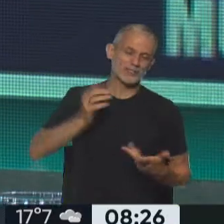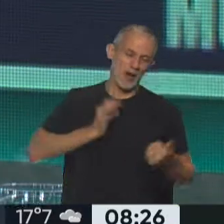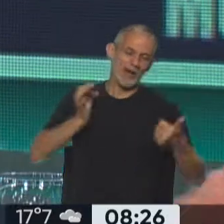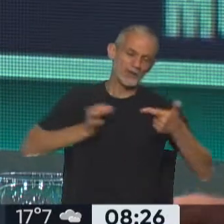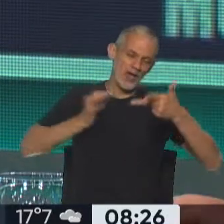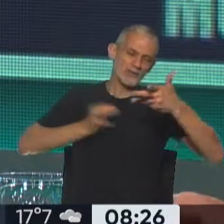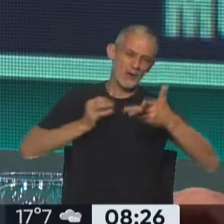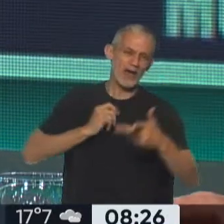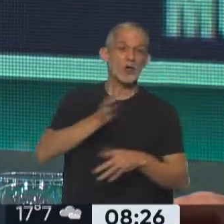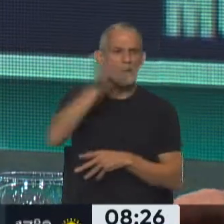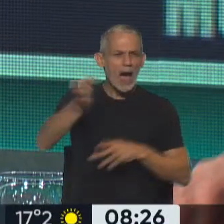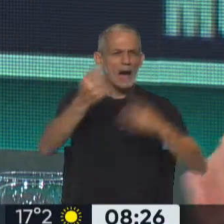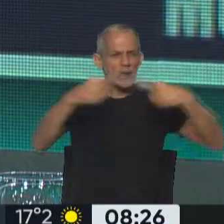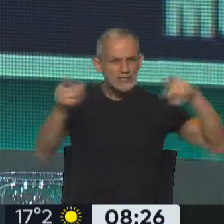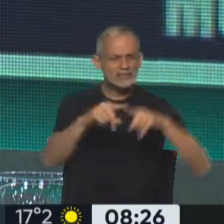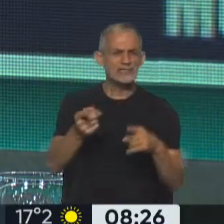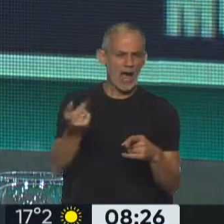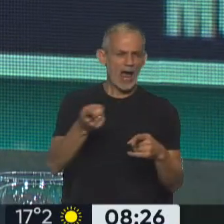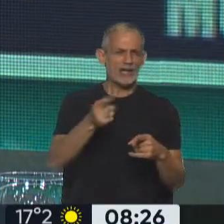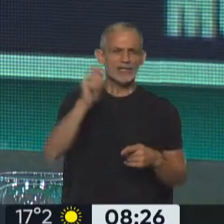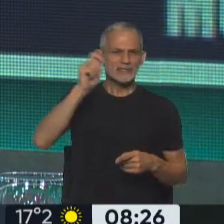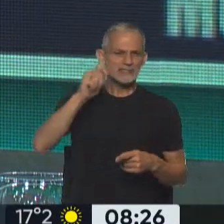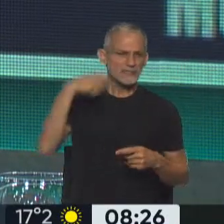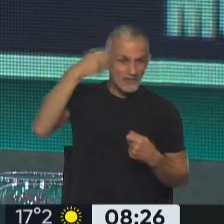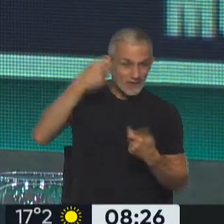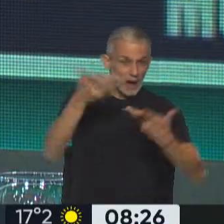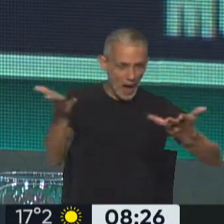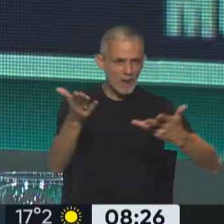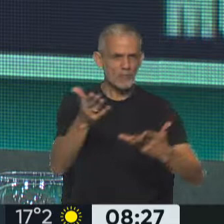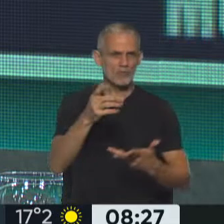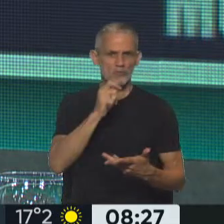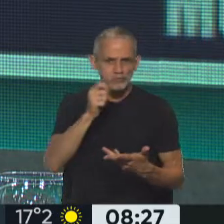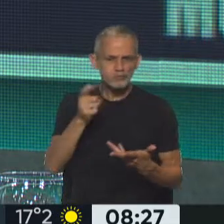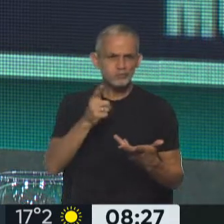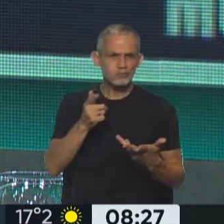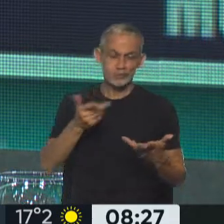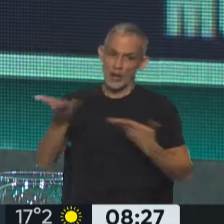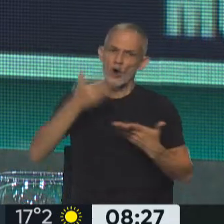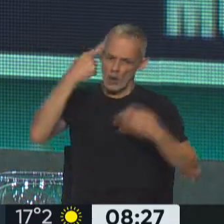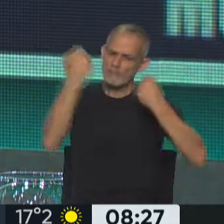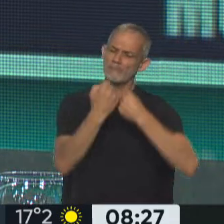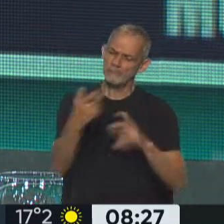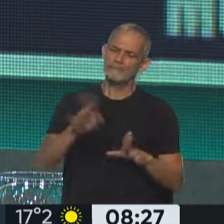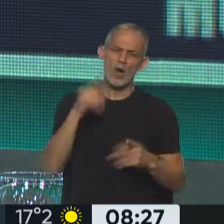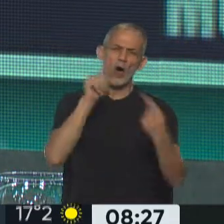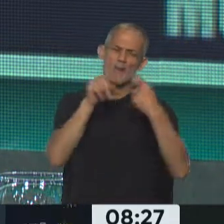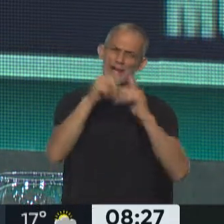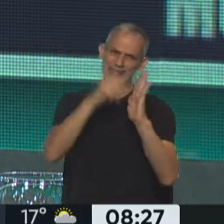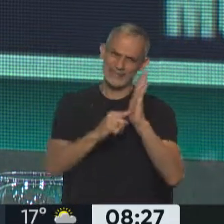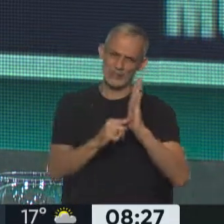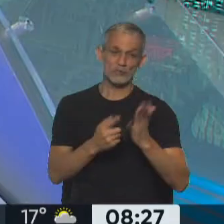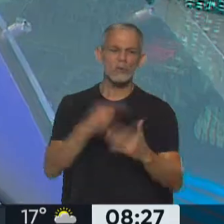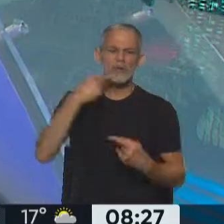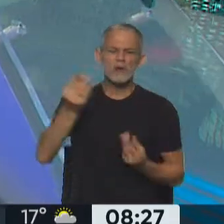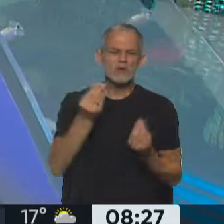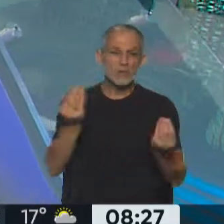vamos a los recitales cubrimos la nota de más y porque compartimos compartimos Cuáles son justamente los objetivos que ustedes llevan adelante La